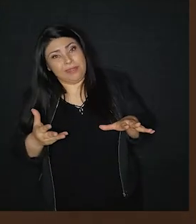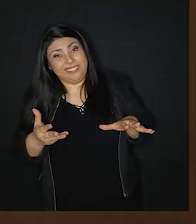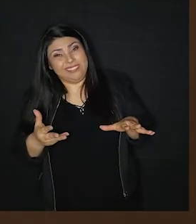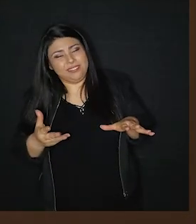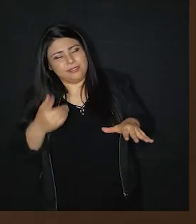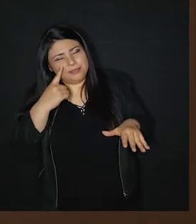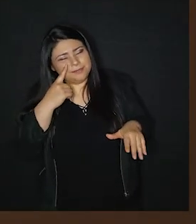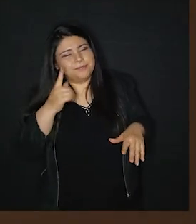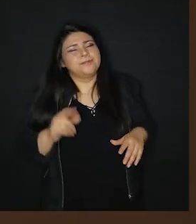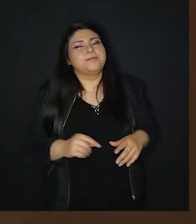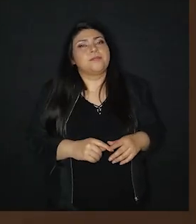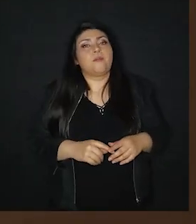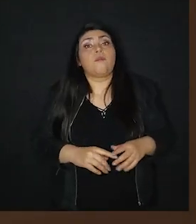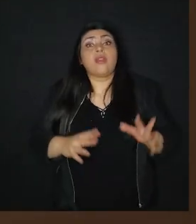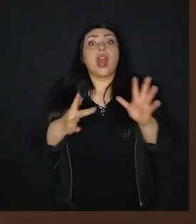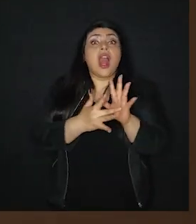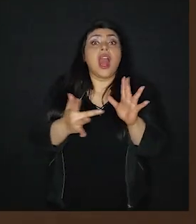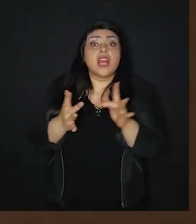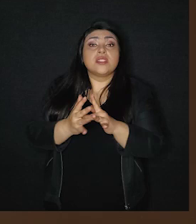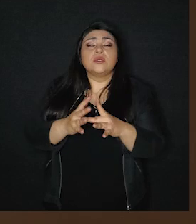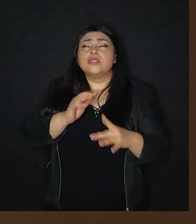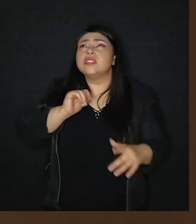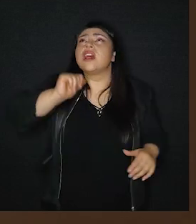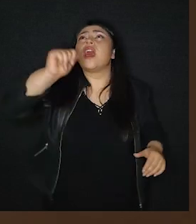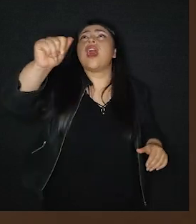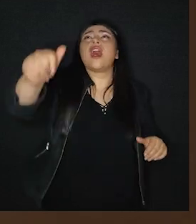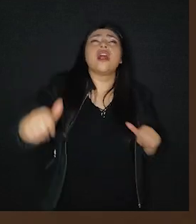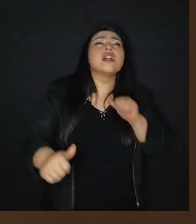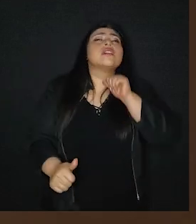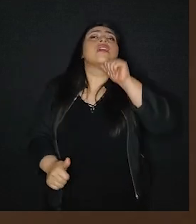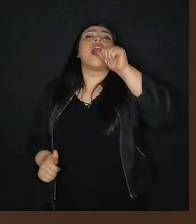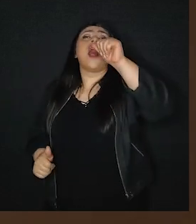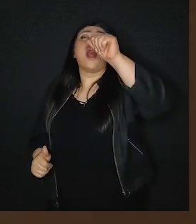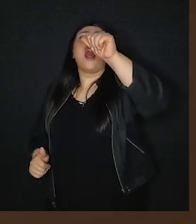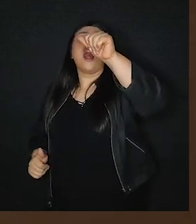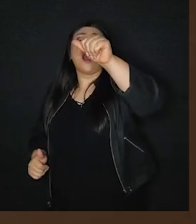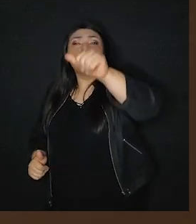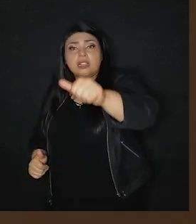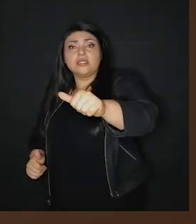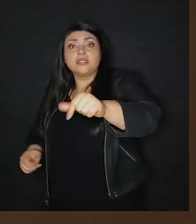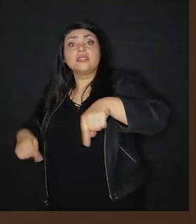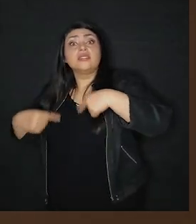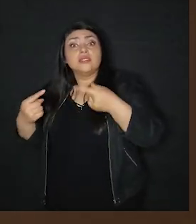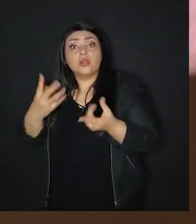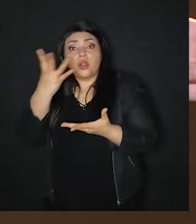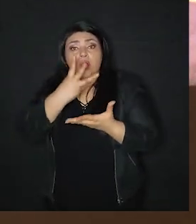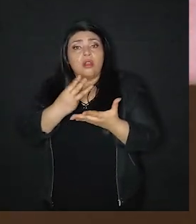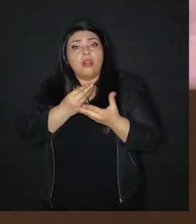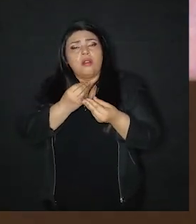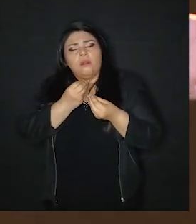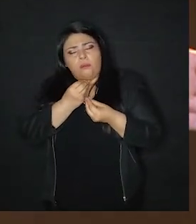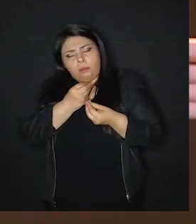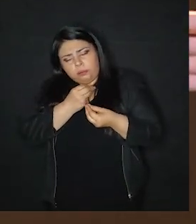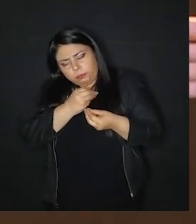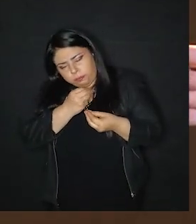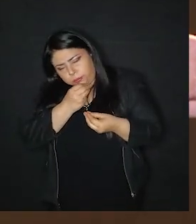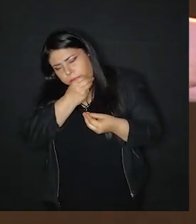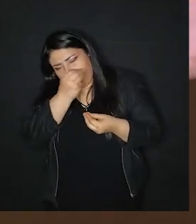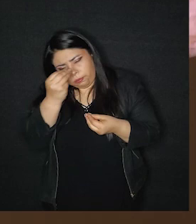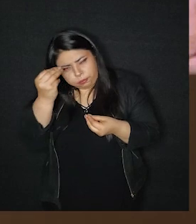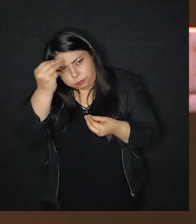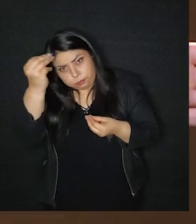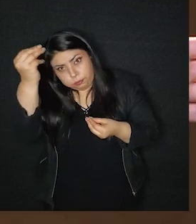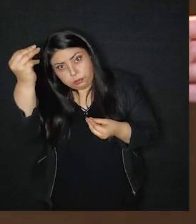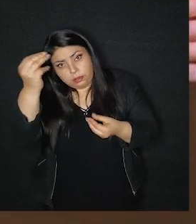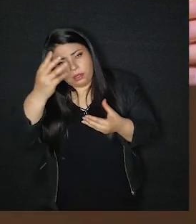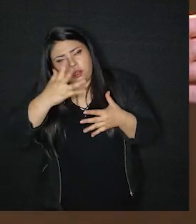un versículo antes entonces Jesús clamando otra vez en gran voz exhaló su espíritu 51 mira lo primero que pasa